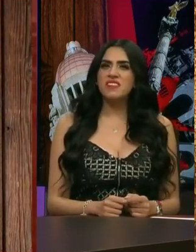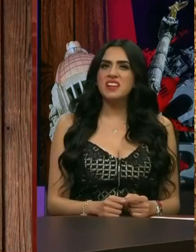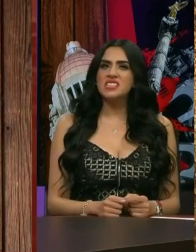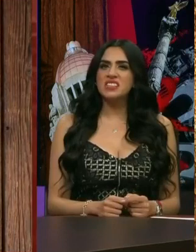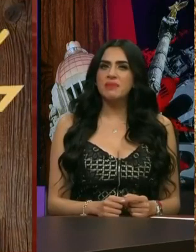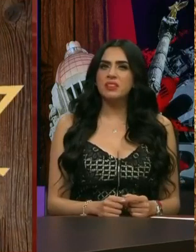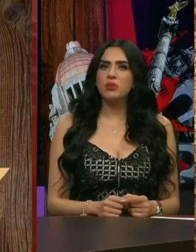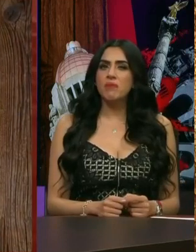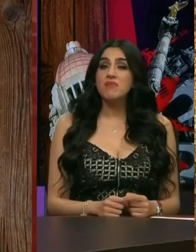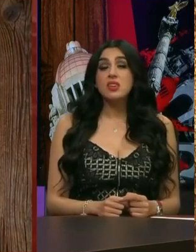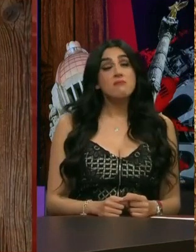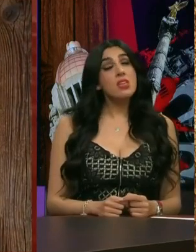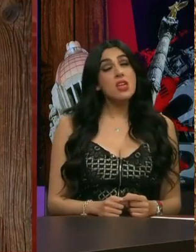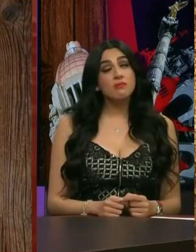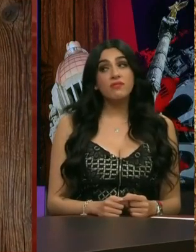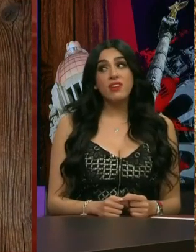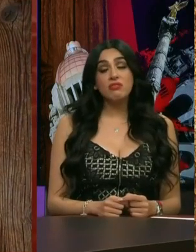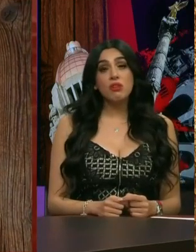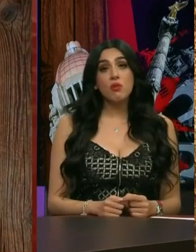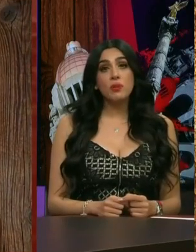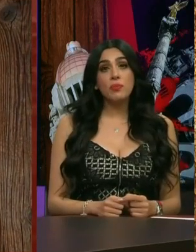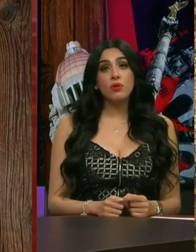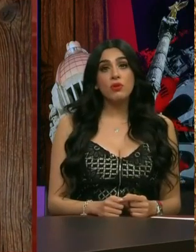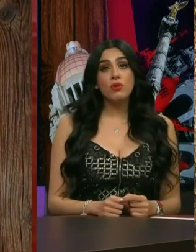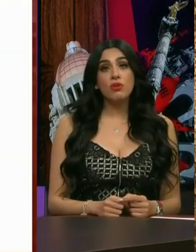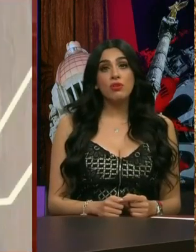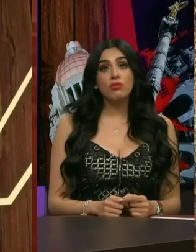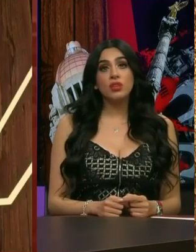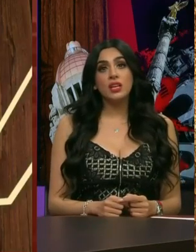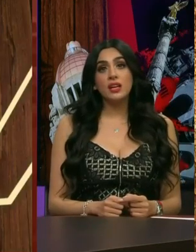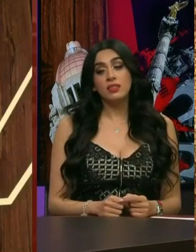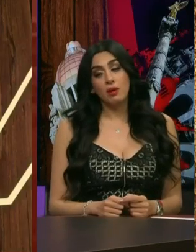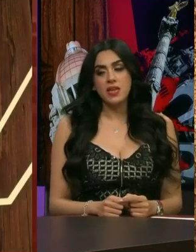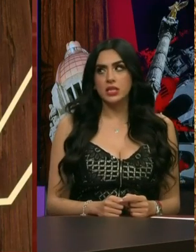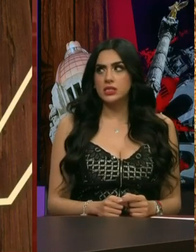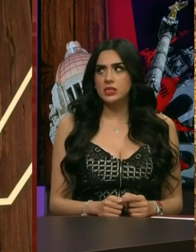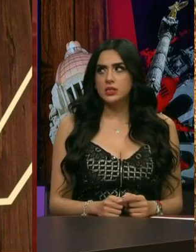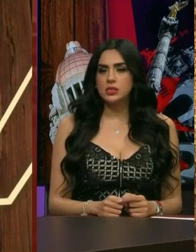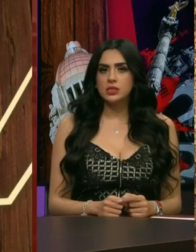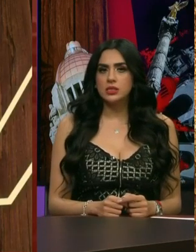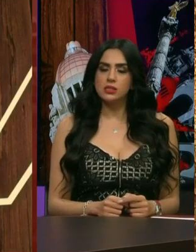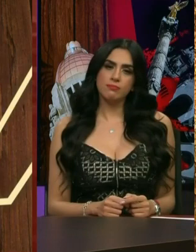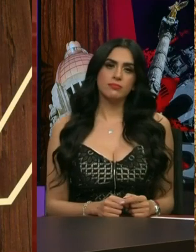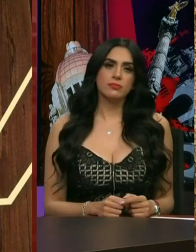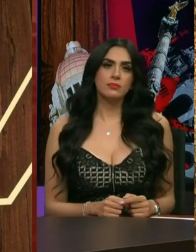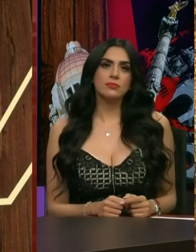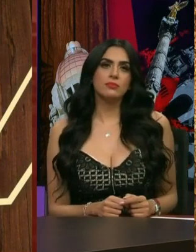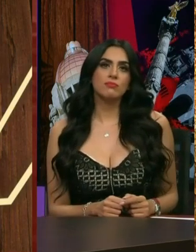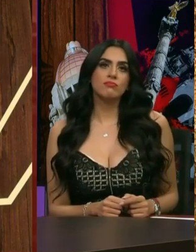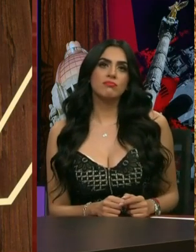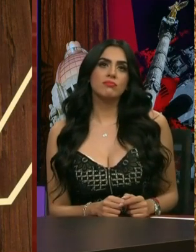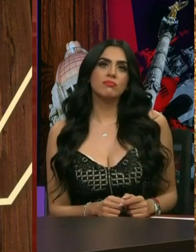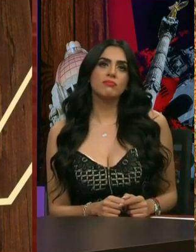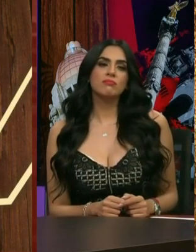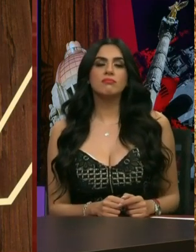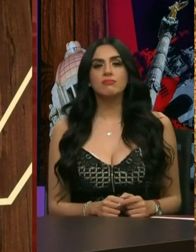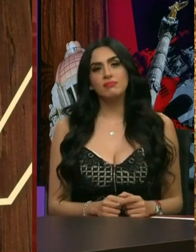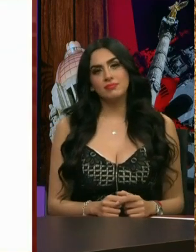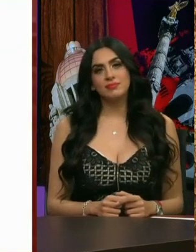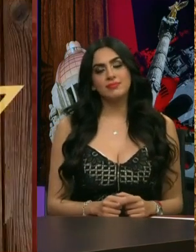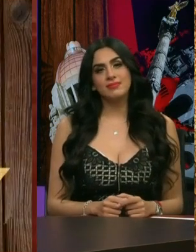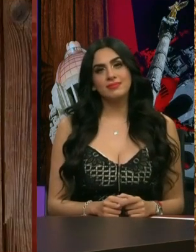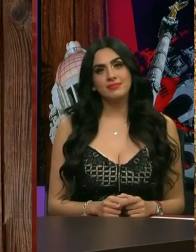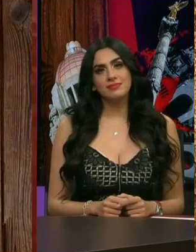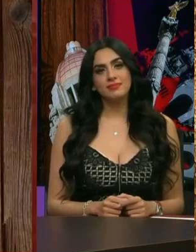se referirá exactamente? Porque si fuera todo el cuerpo, diría, te lo bañas. Te lo bañas. Ah, caray, pues nunca lo había pensado. Cuando venga alguno de